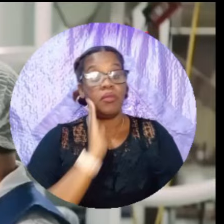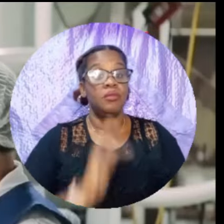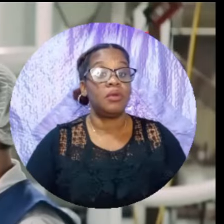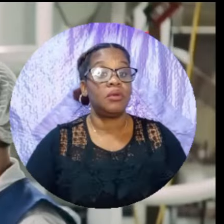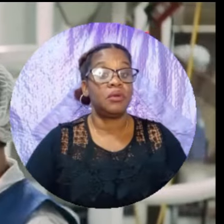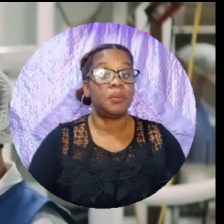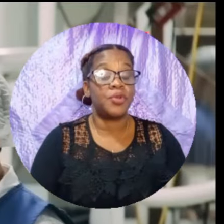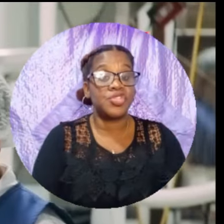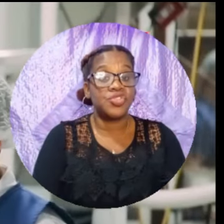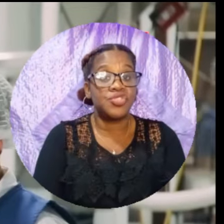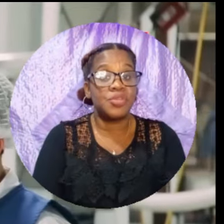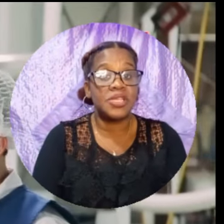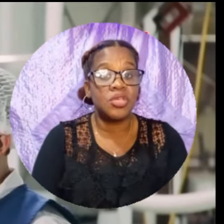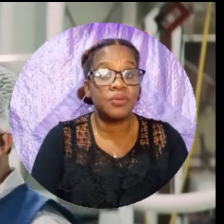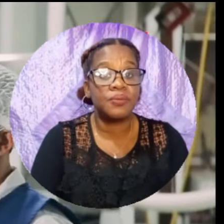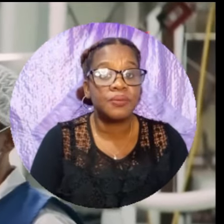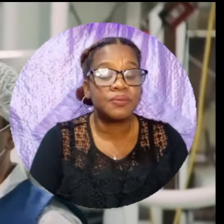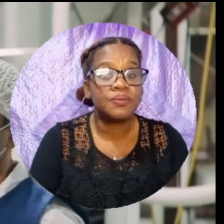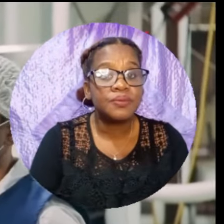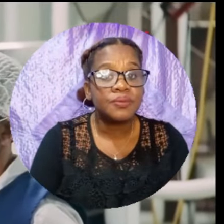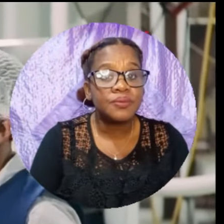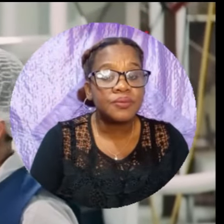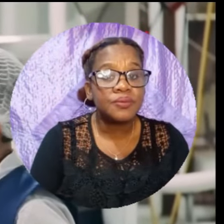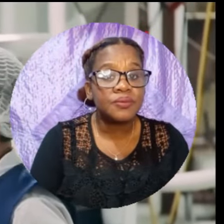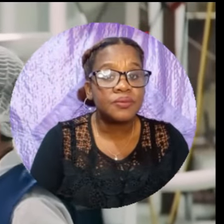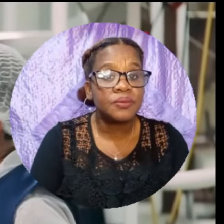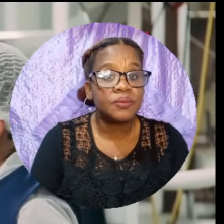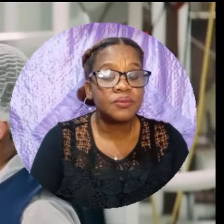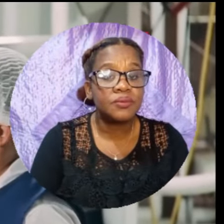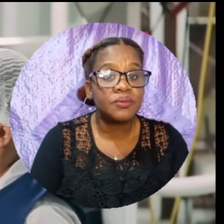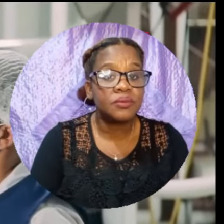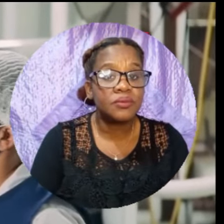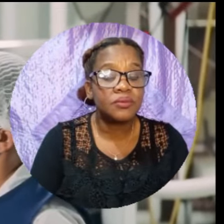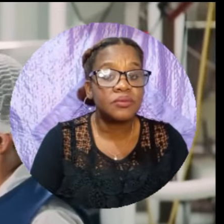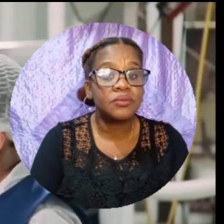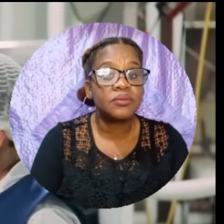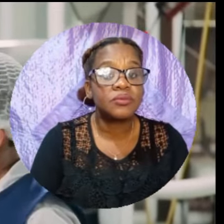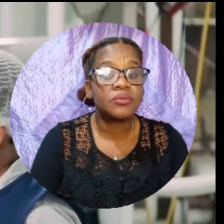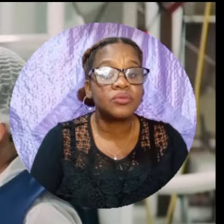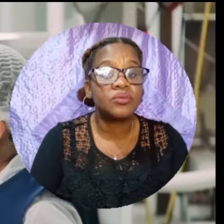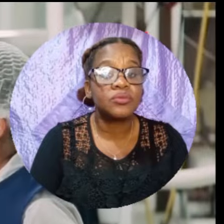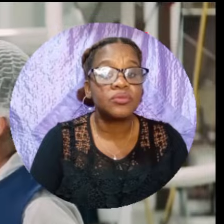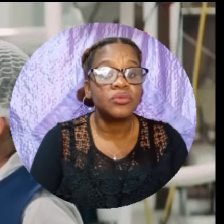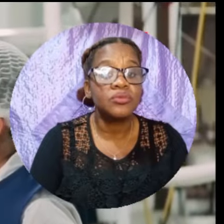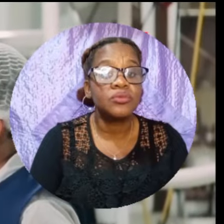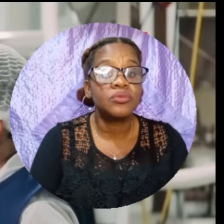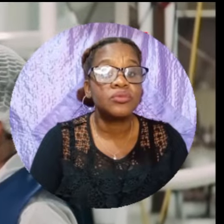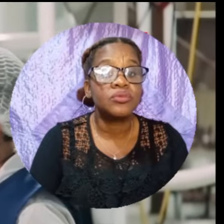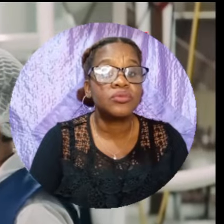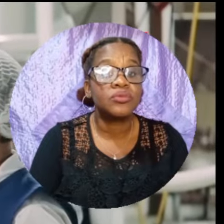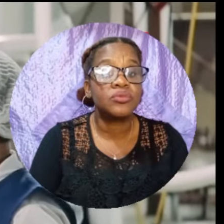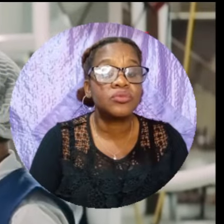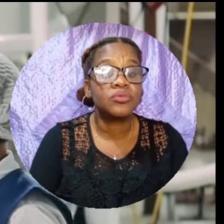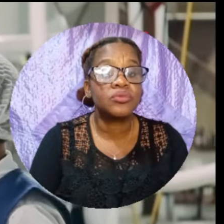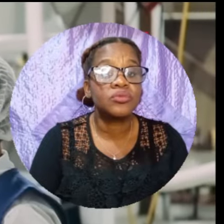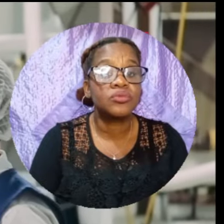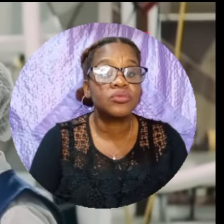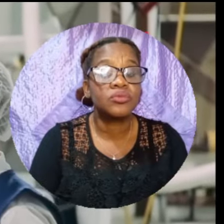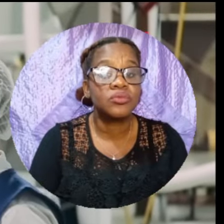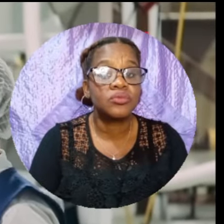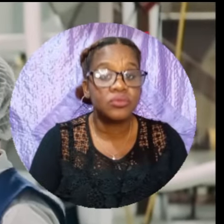Ya conocemos proceso de conservación. Cómo se produce el grano del café, cómo